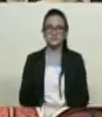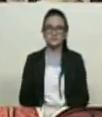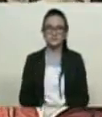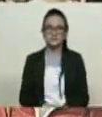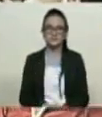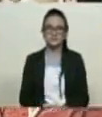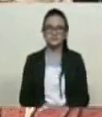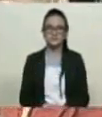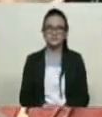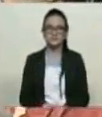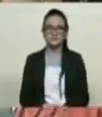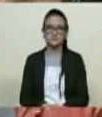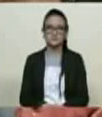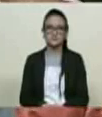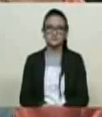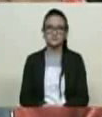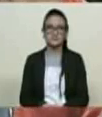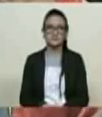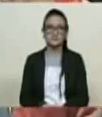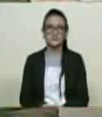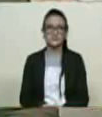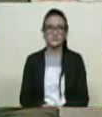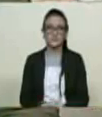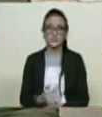Ahora, yo quiero decir también